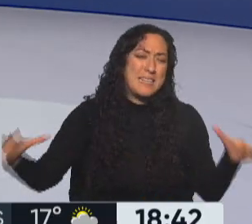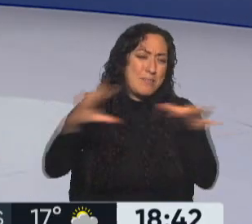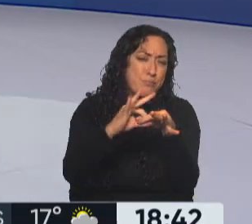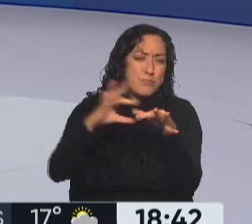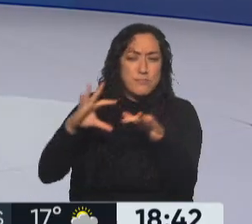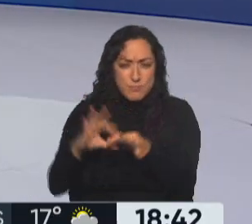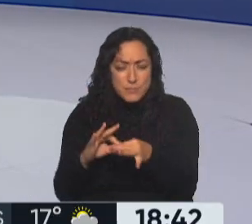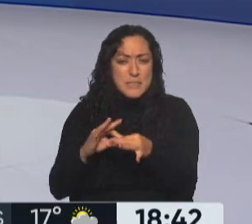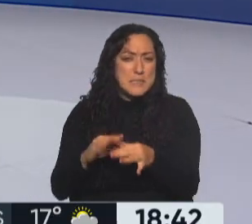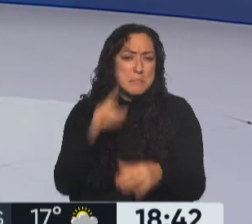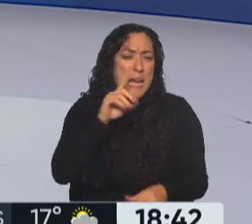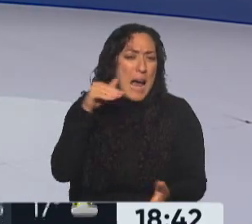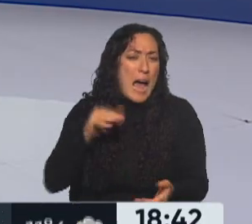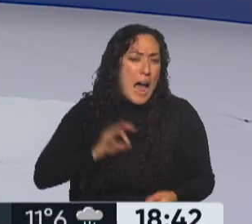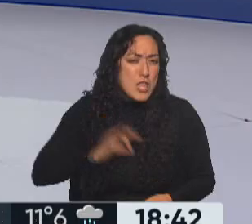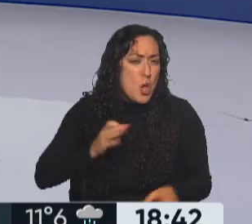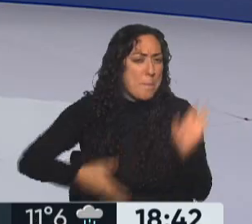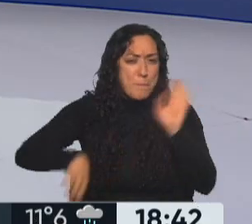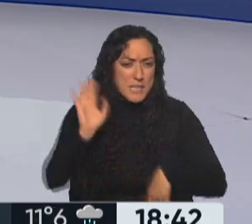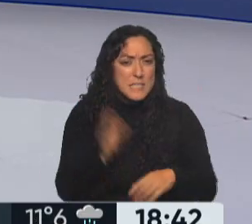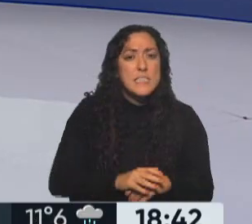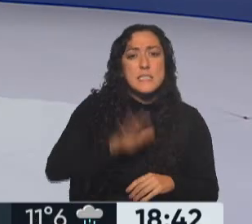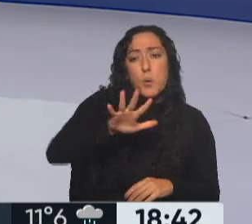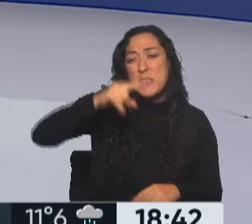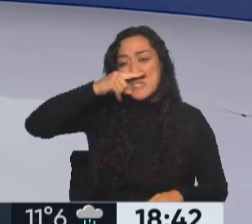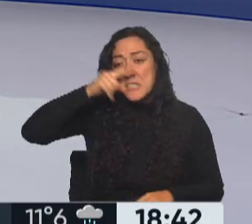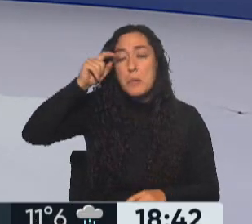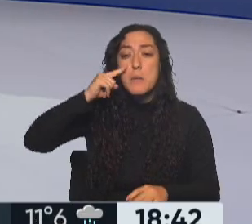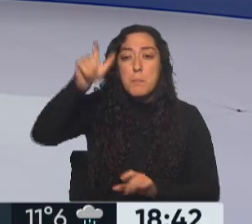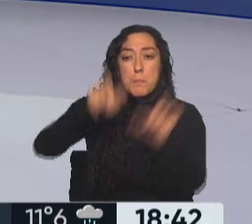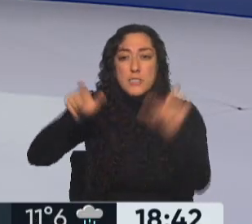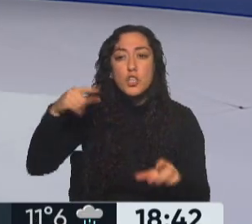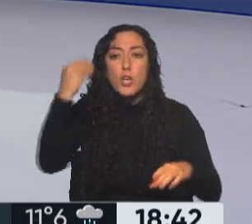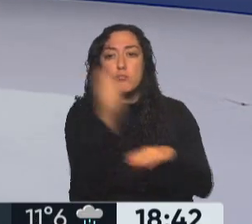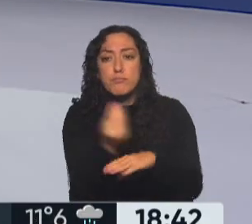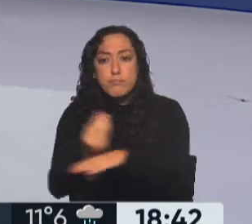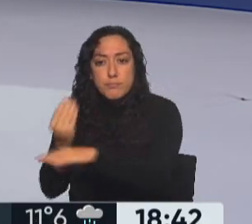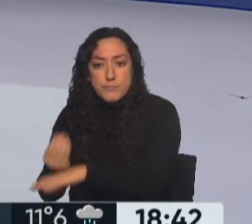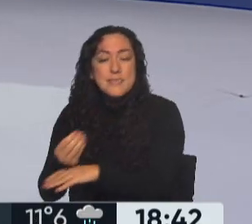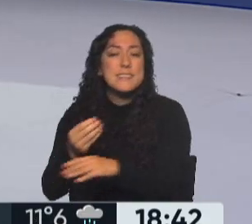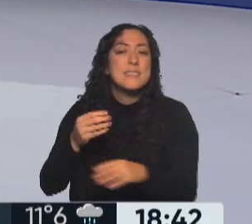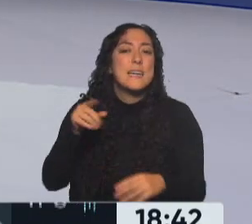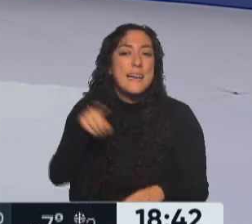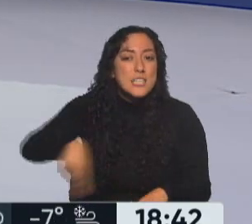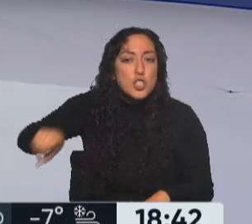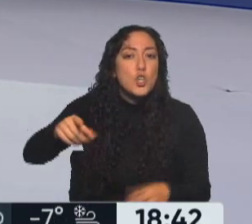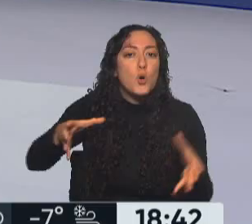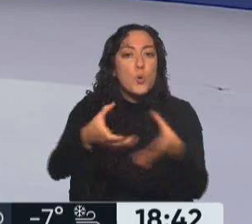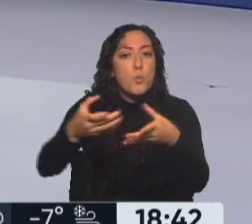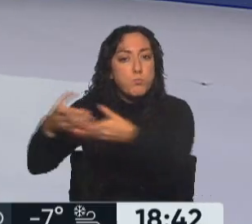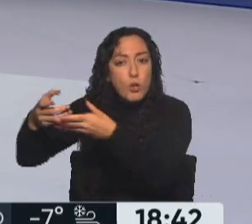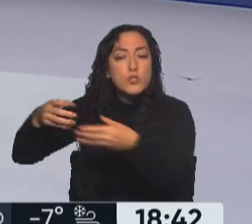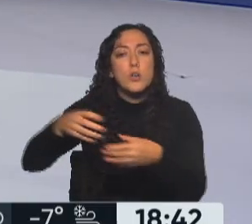un milenio. Bueno, la mayoría de sus 57.000 habitantes son inuit, término que designa a varios grupos